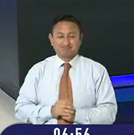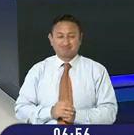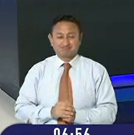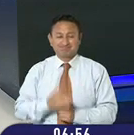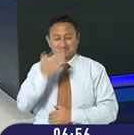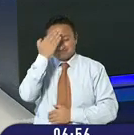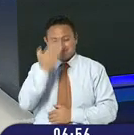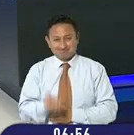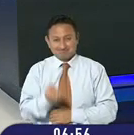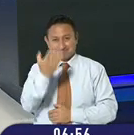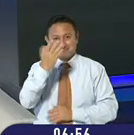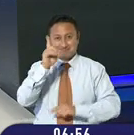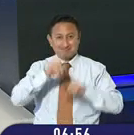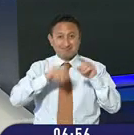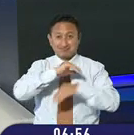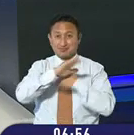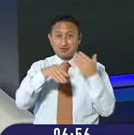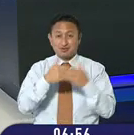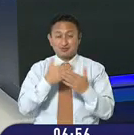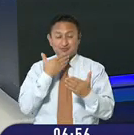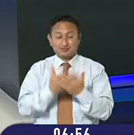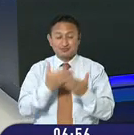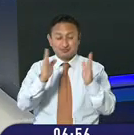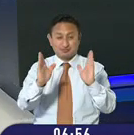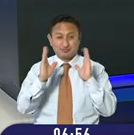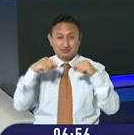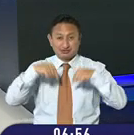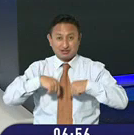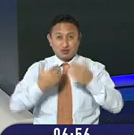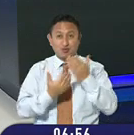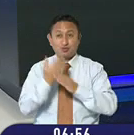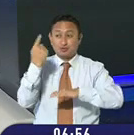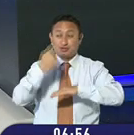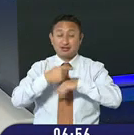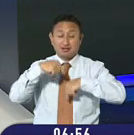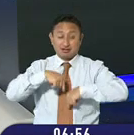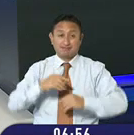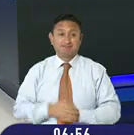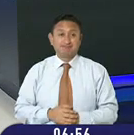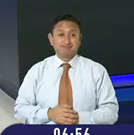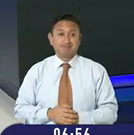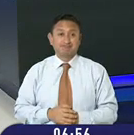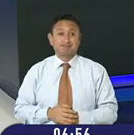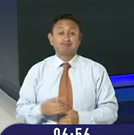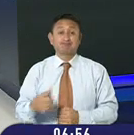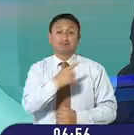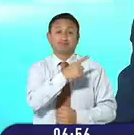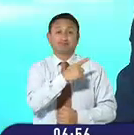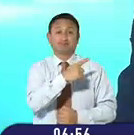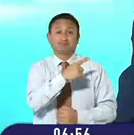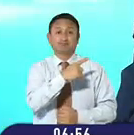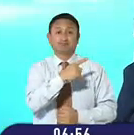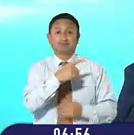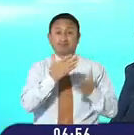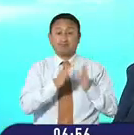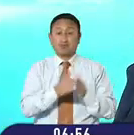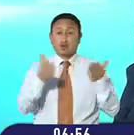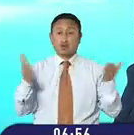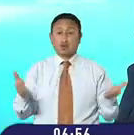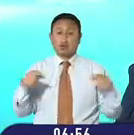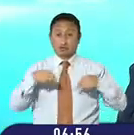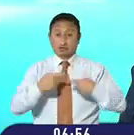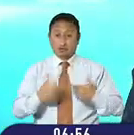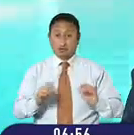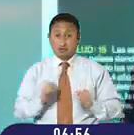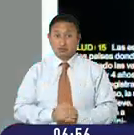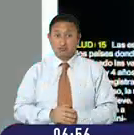televidentes, buenos días. Gracias por acompañarnos en una nueva jornada informativa. Bueno, y aquí está Diario El Comercio en su emisión impresa, ya